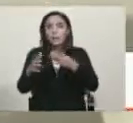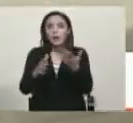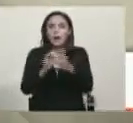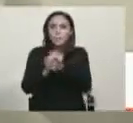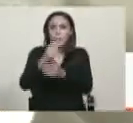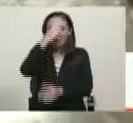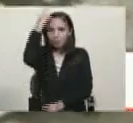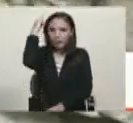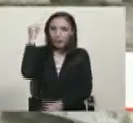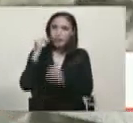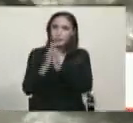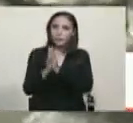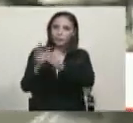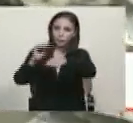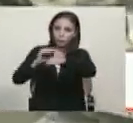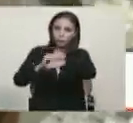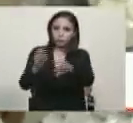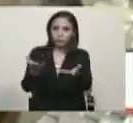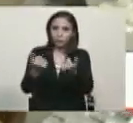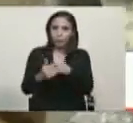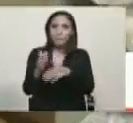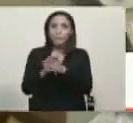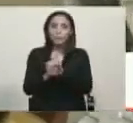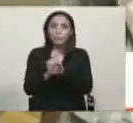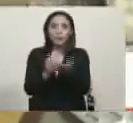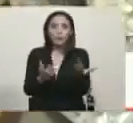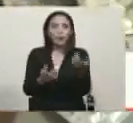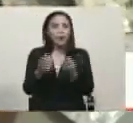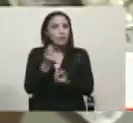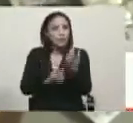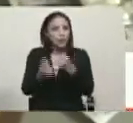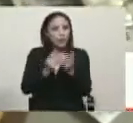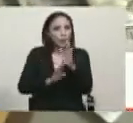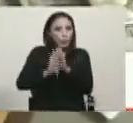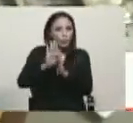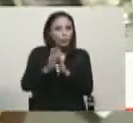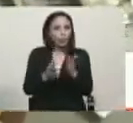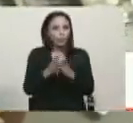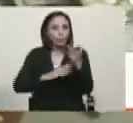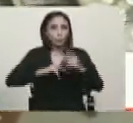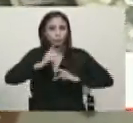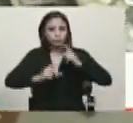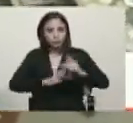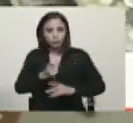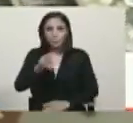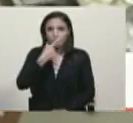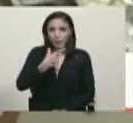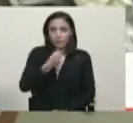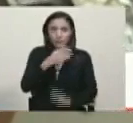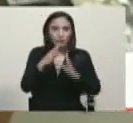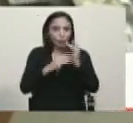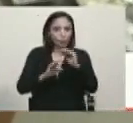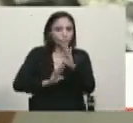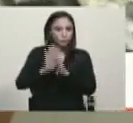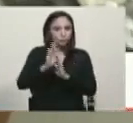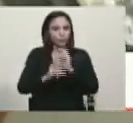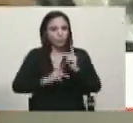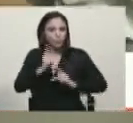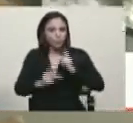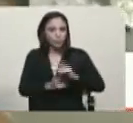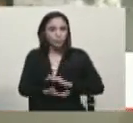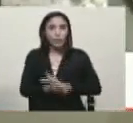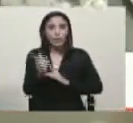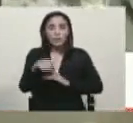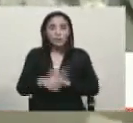Sigo haciendo un llamado a la inversión, a la recuperación productiva de toda la industria farmacéutica y